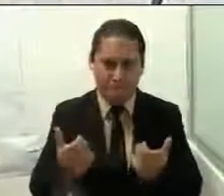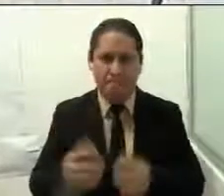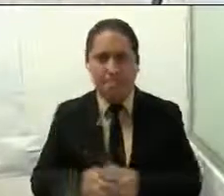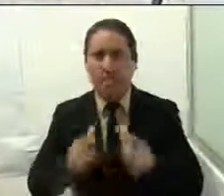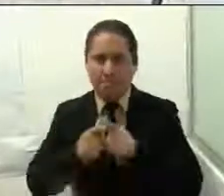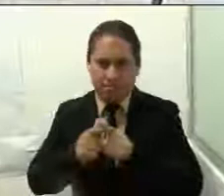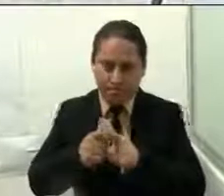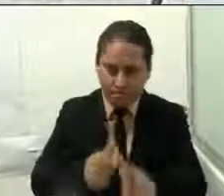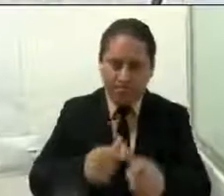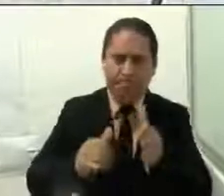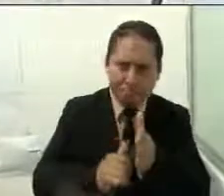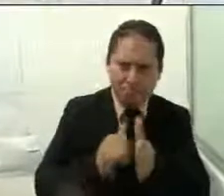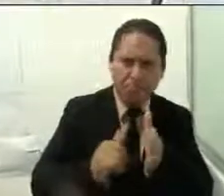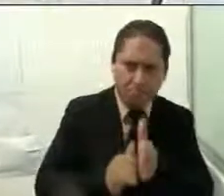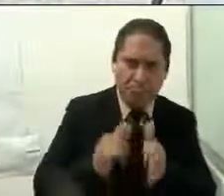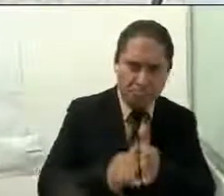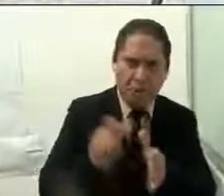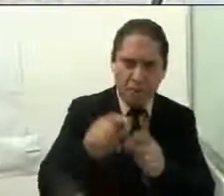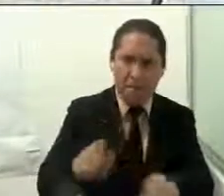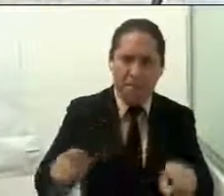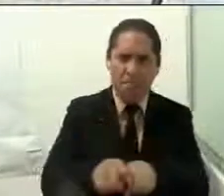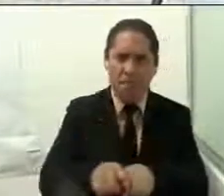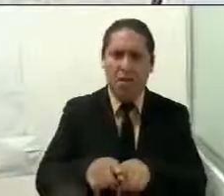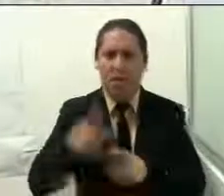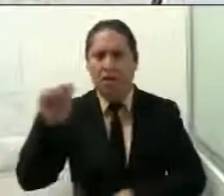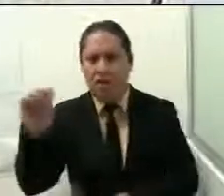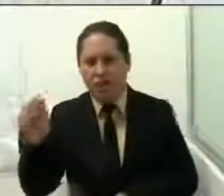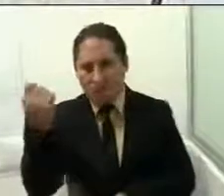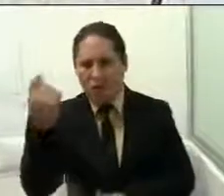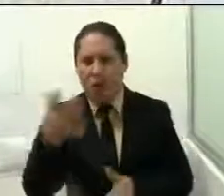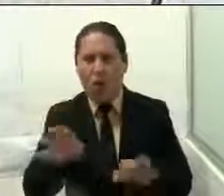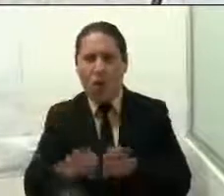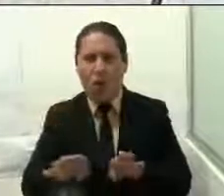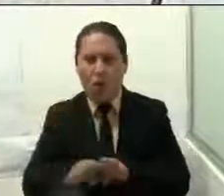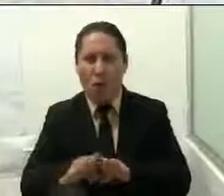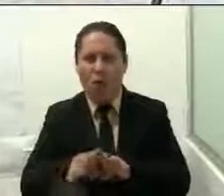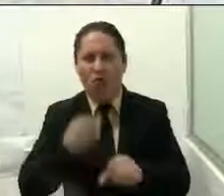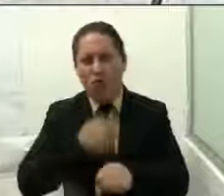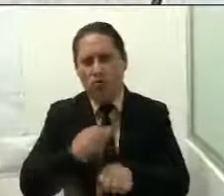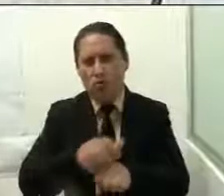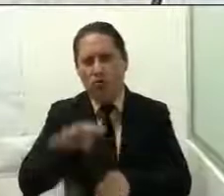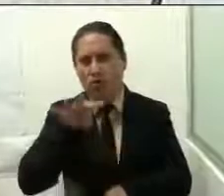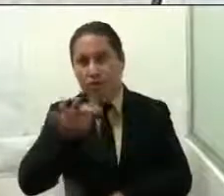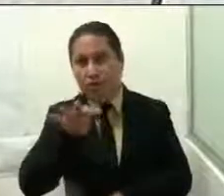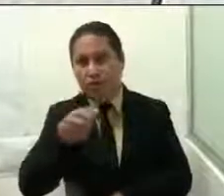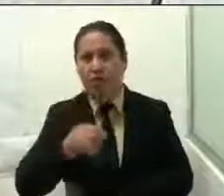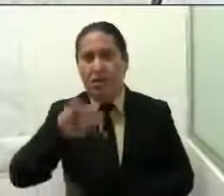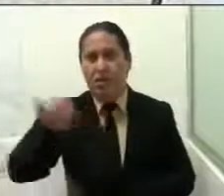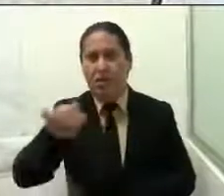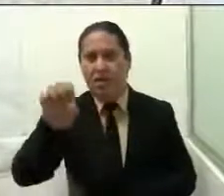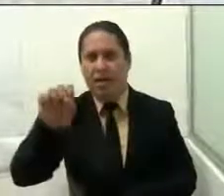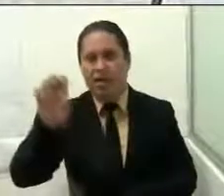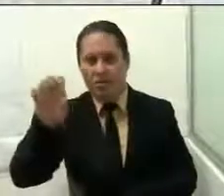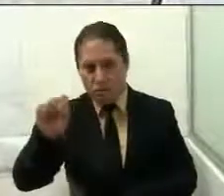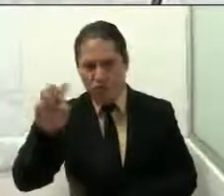construcción del distrito de temporal tecnificado número 19 jesús diego en los